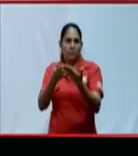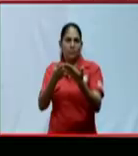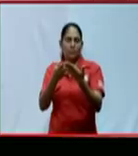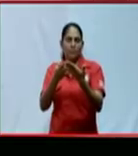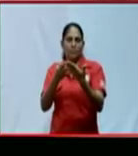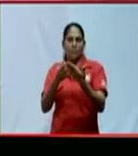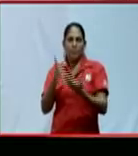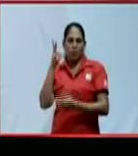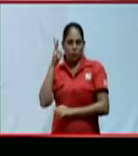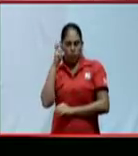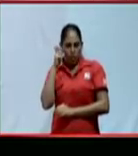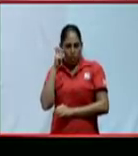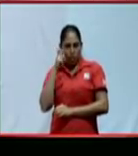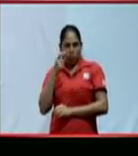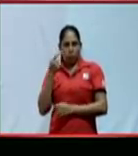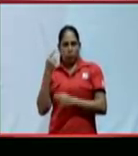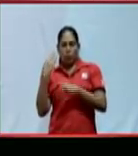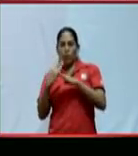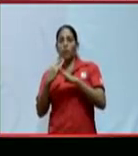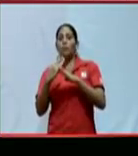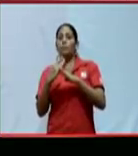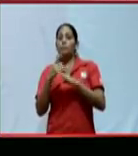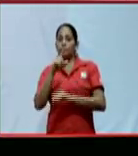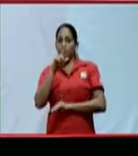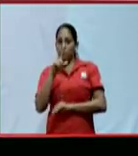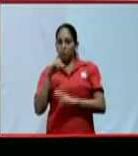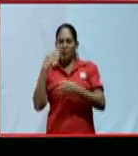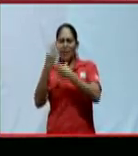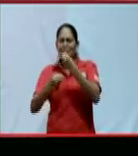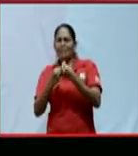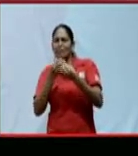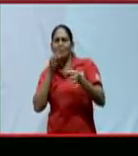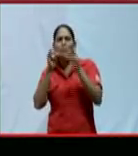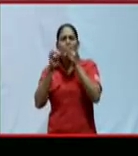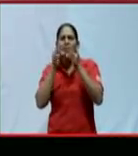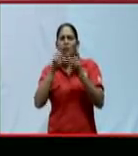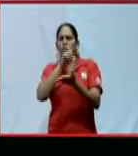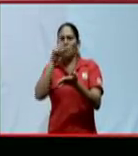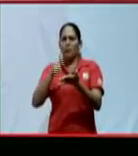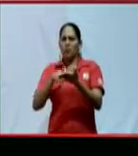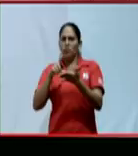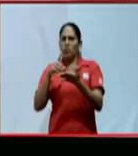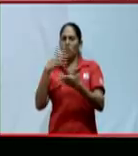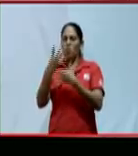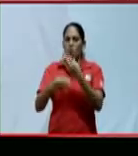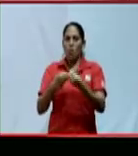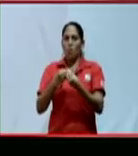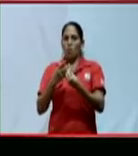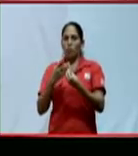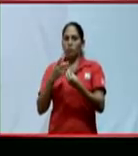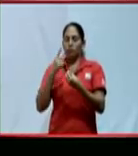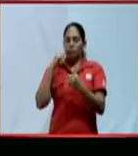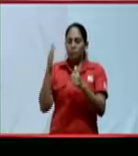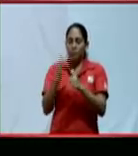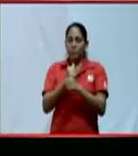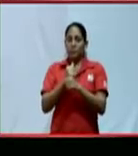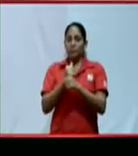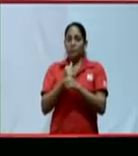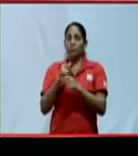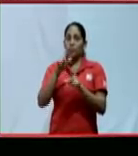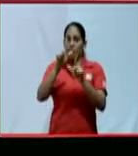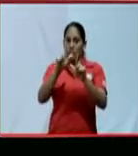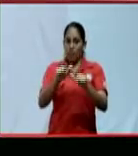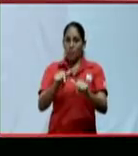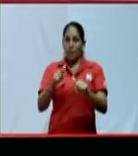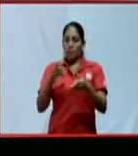Me hicieron que había plan de desestabilizar el gobierno, el embargo, por así decirlo. Sin